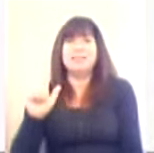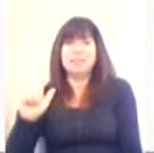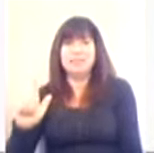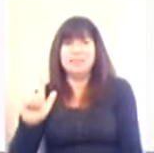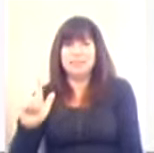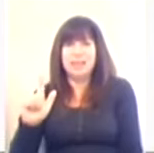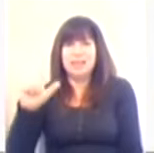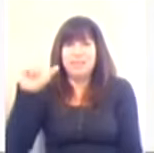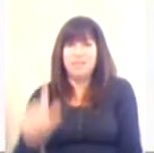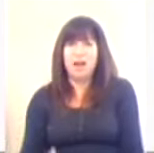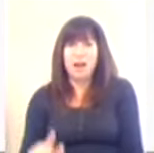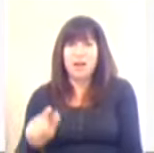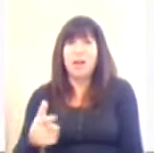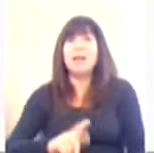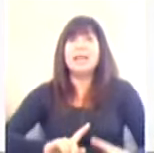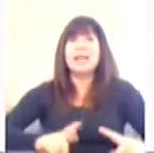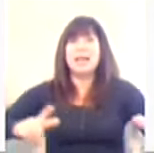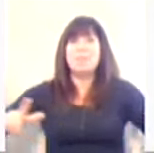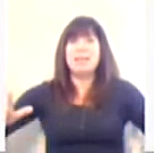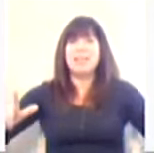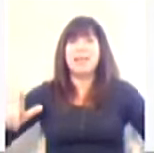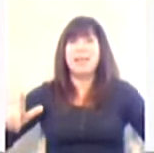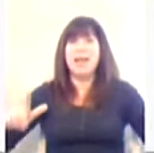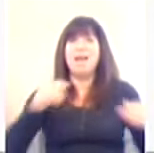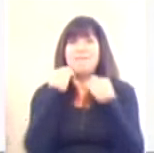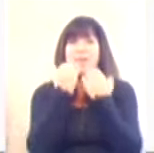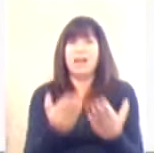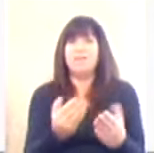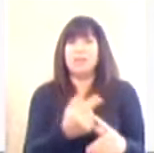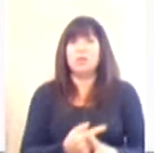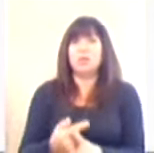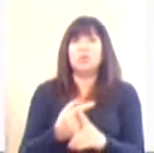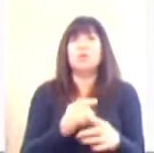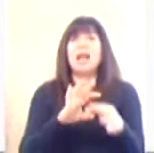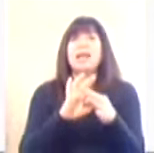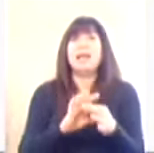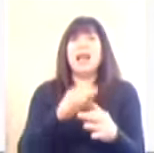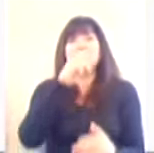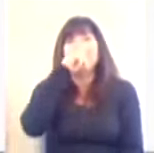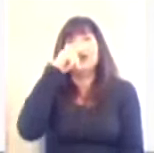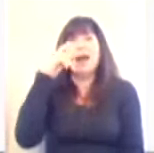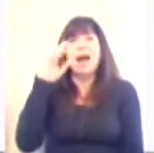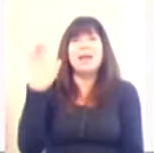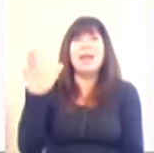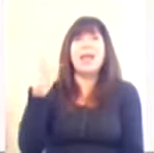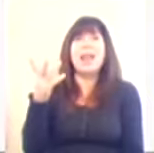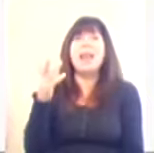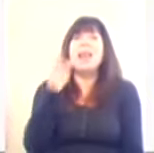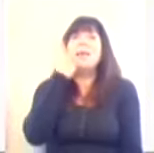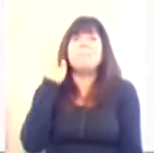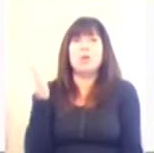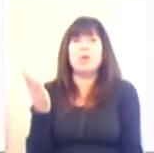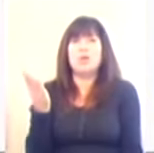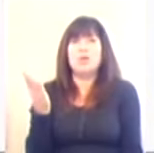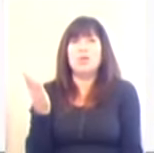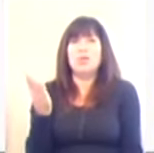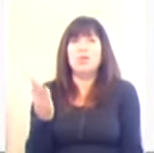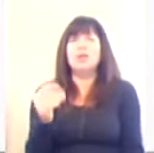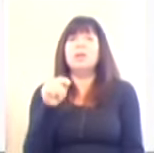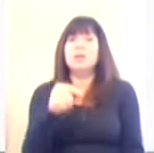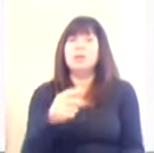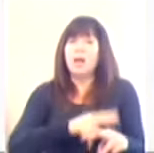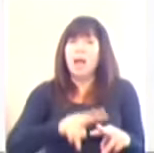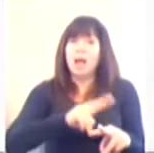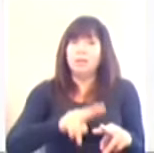dramáticamente, porque incrementa estos beneficios sociales gracias al aire limpio y la reducción de la pobreza energética. Y por lo tanto, las acciones